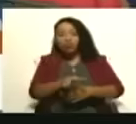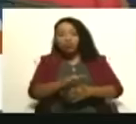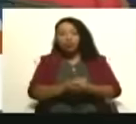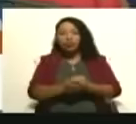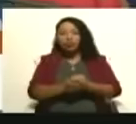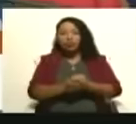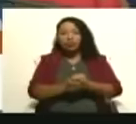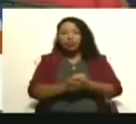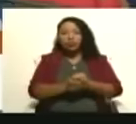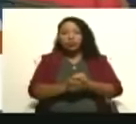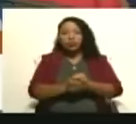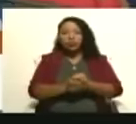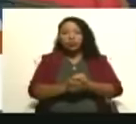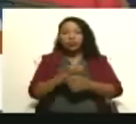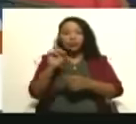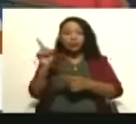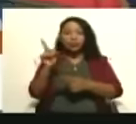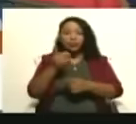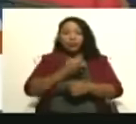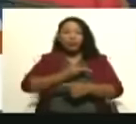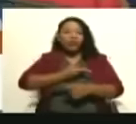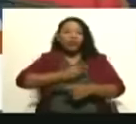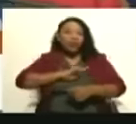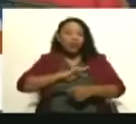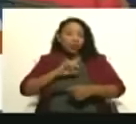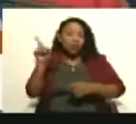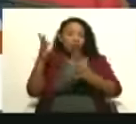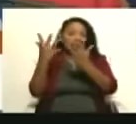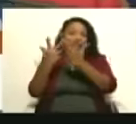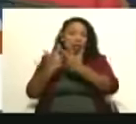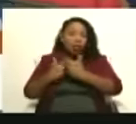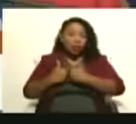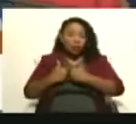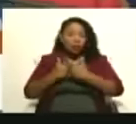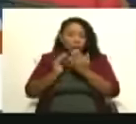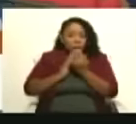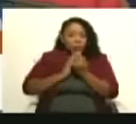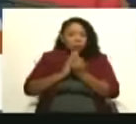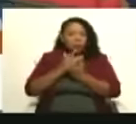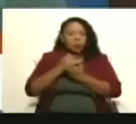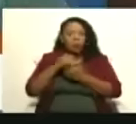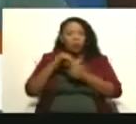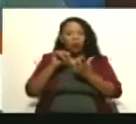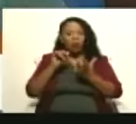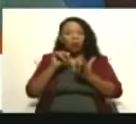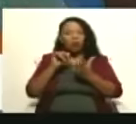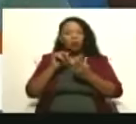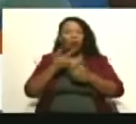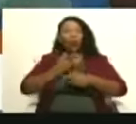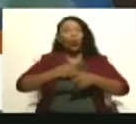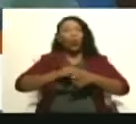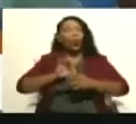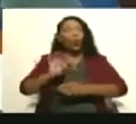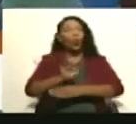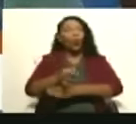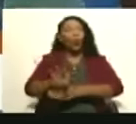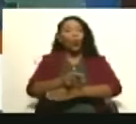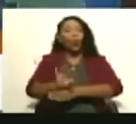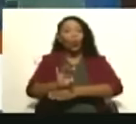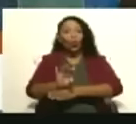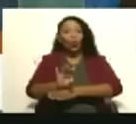figura fraudulenta de administración que no es más que una depredación disfrazada. Nuestra patria en el día de